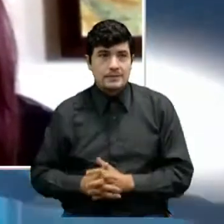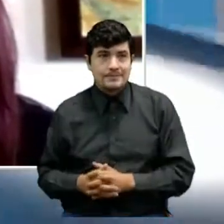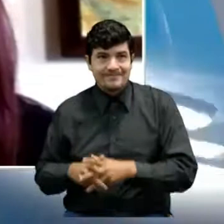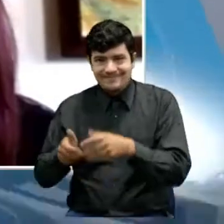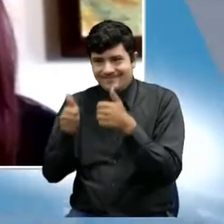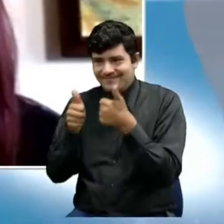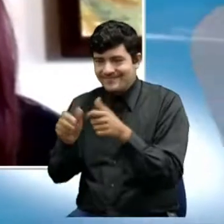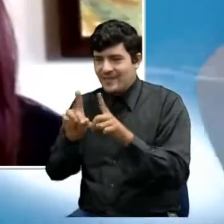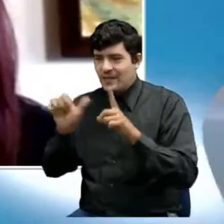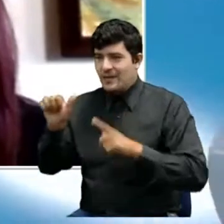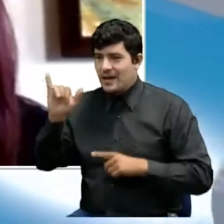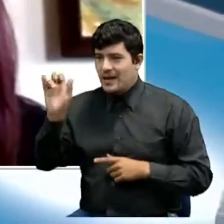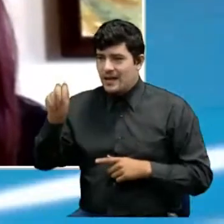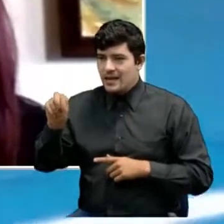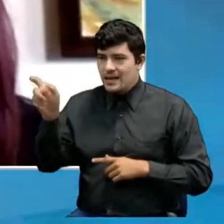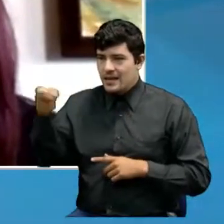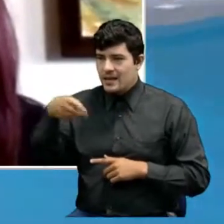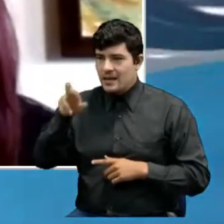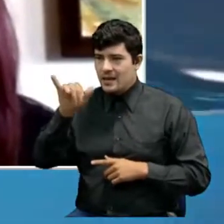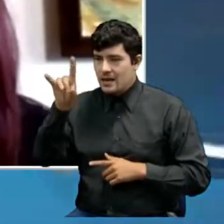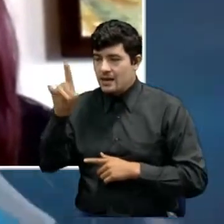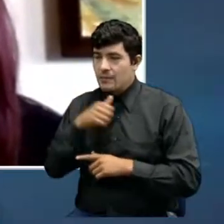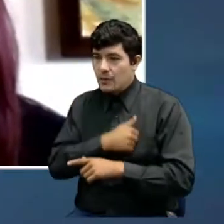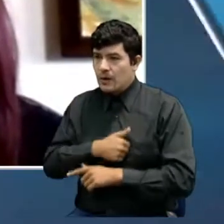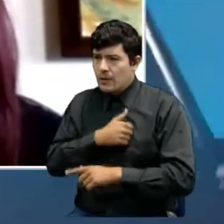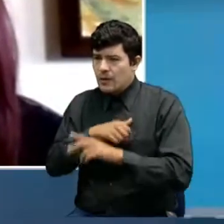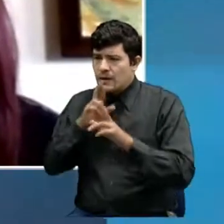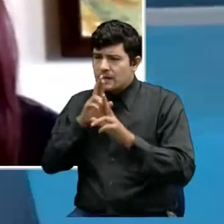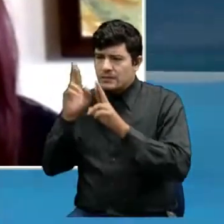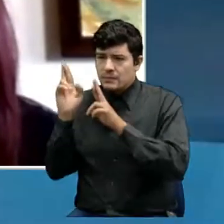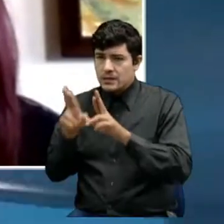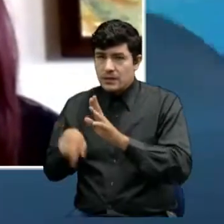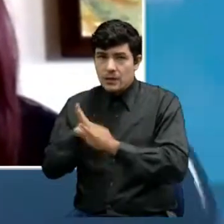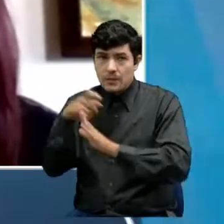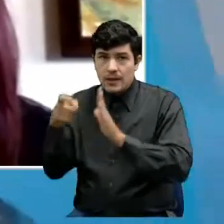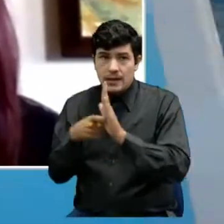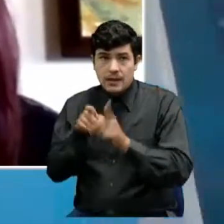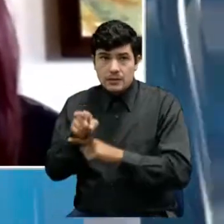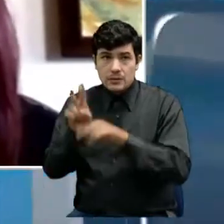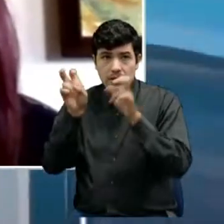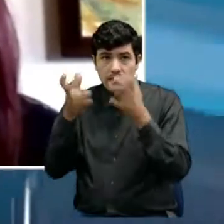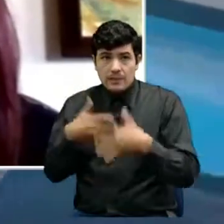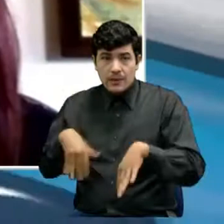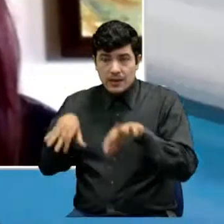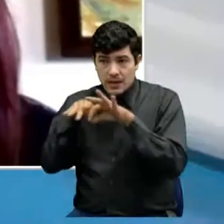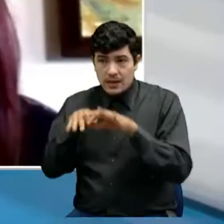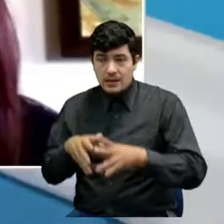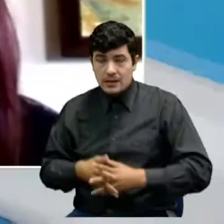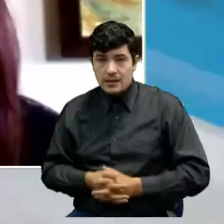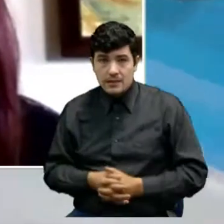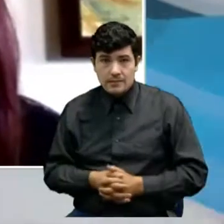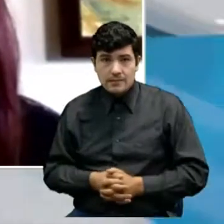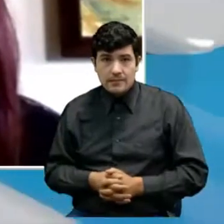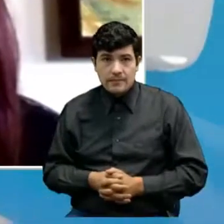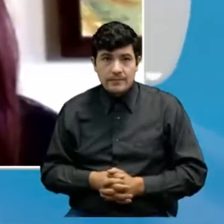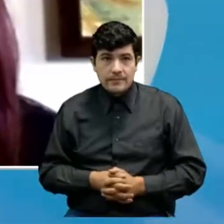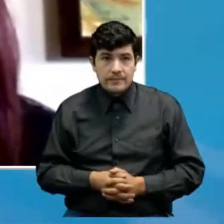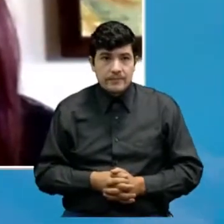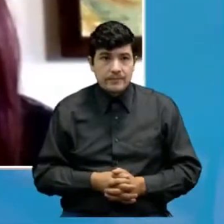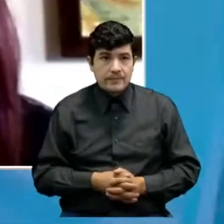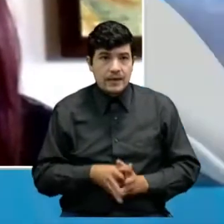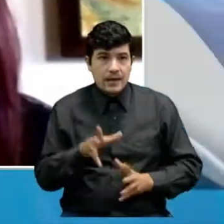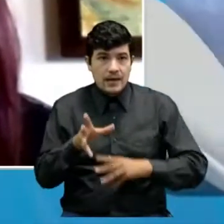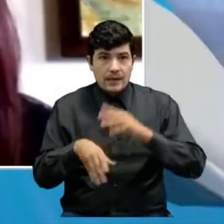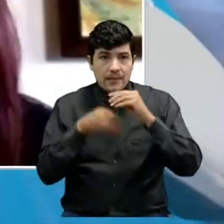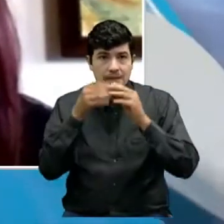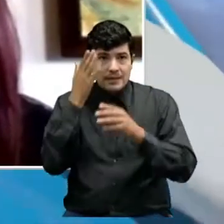doctora Ingrid, ampliemos esta respuesta que es muy importante, ya que es recurrente que teniendo en